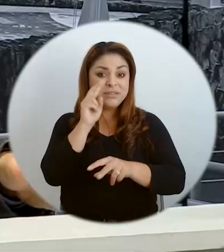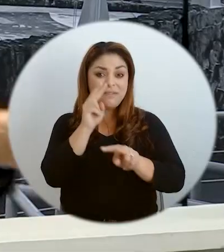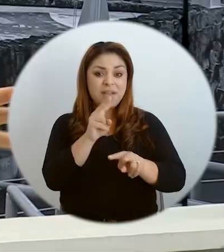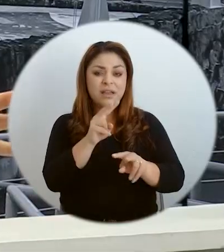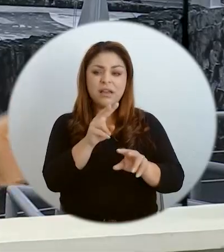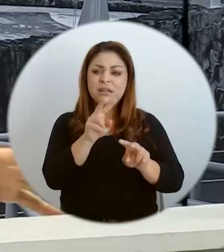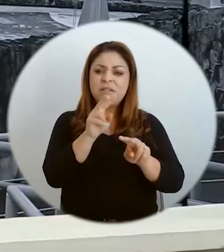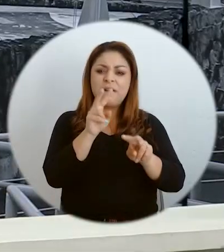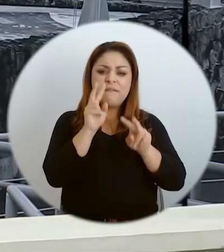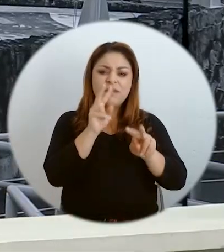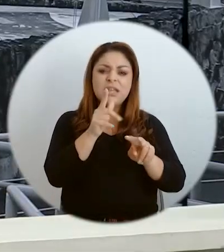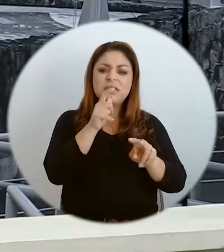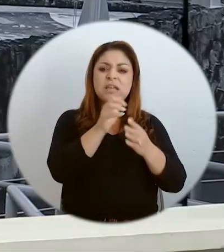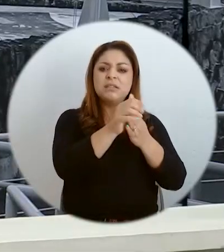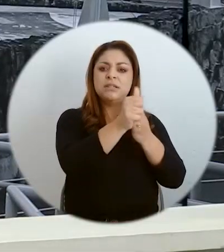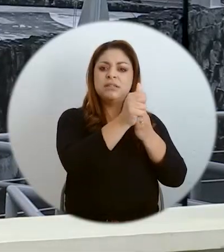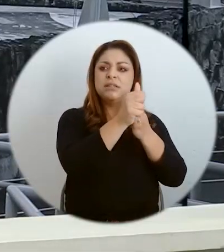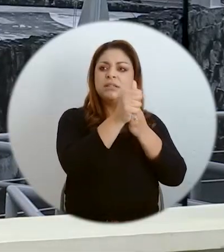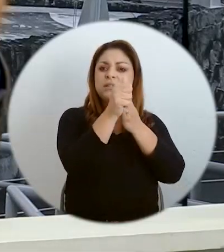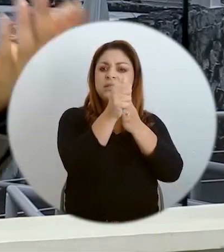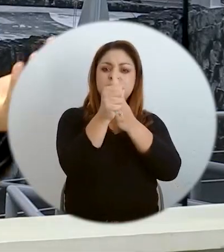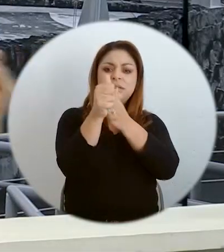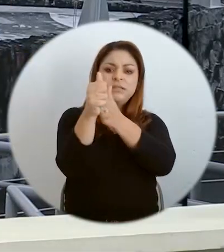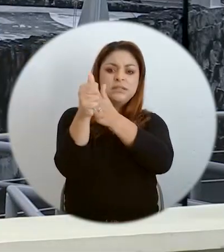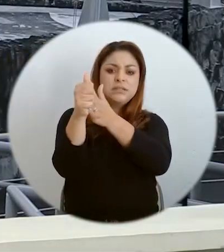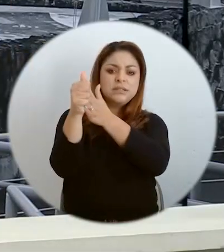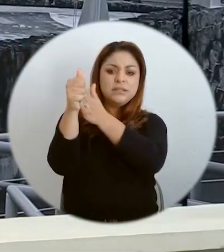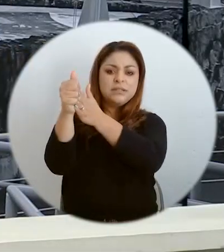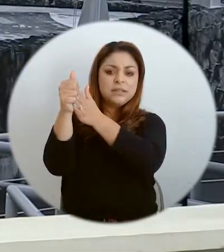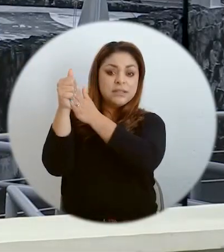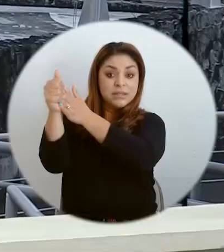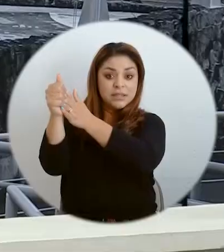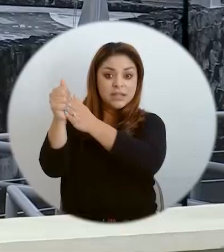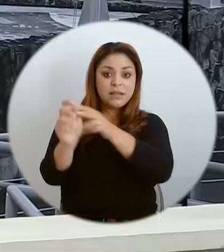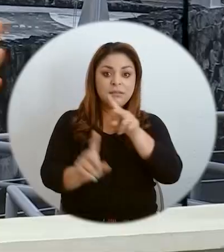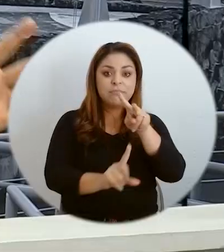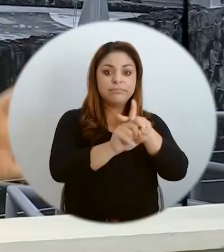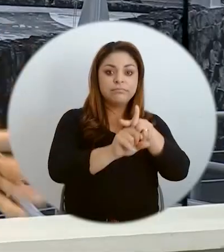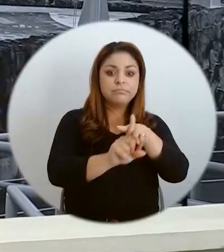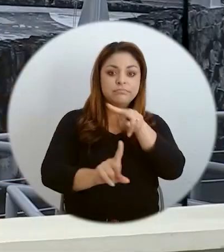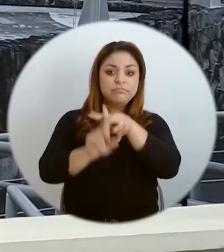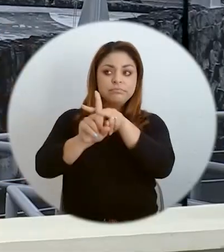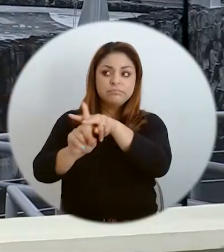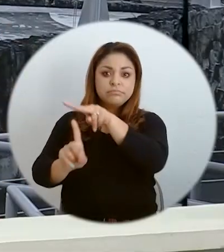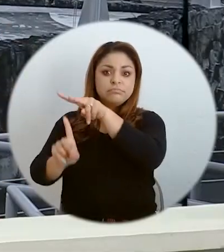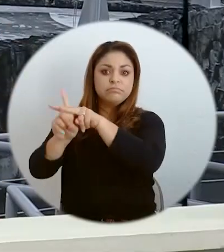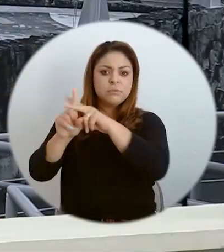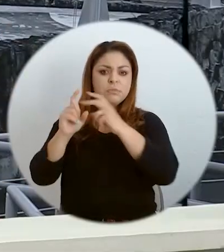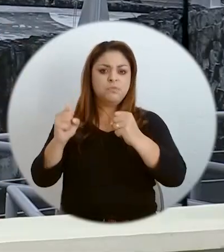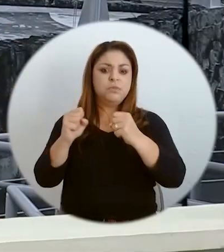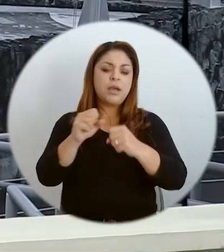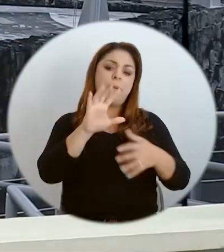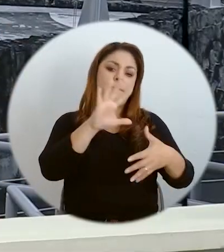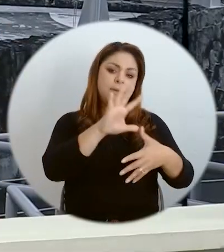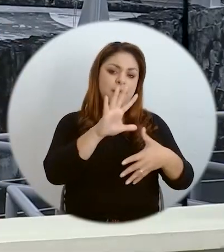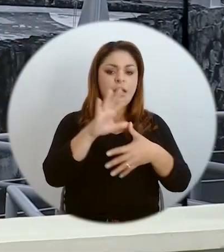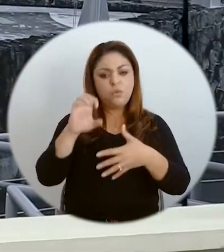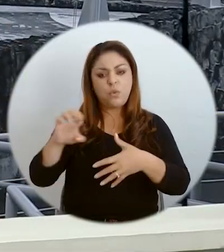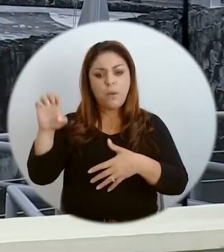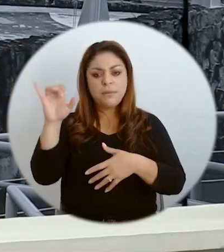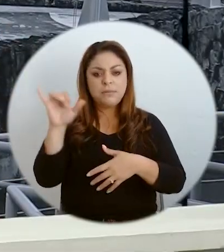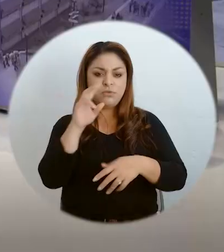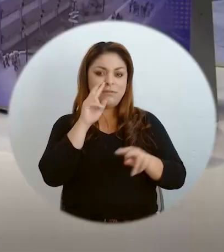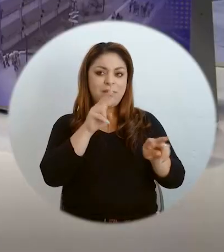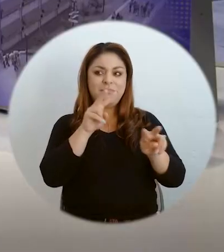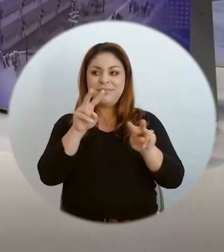estos liderazgos que empiezan a emerger no solo en América, sino también en Europa, es un rasgo común, ¿verdad?, de estos liderazgos.